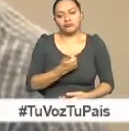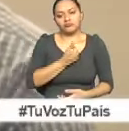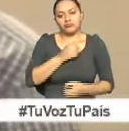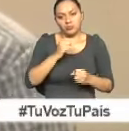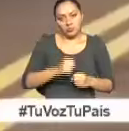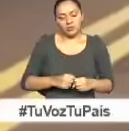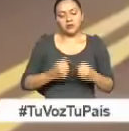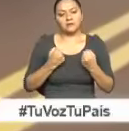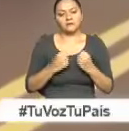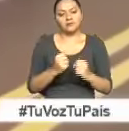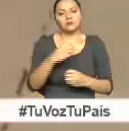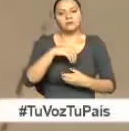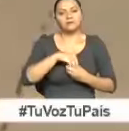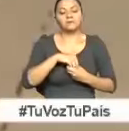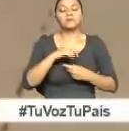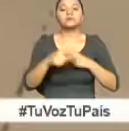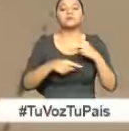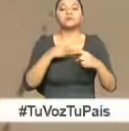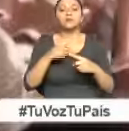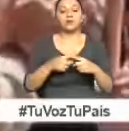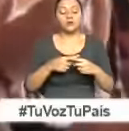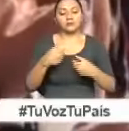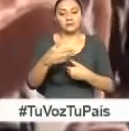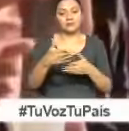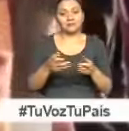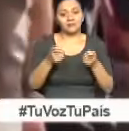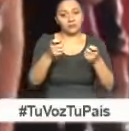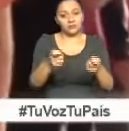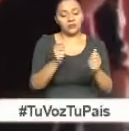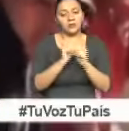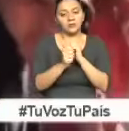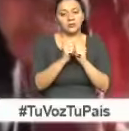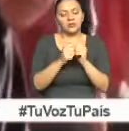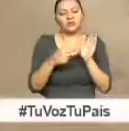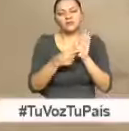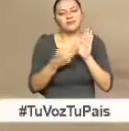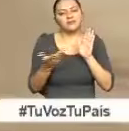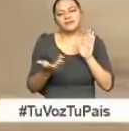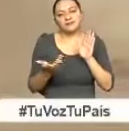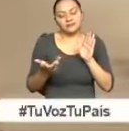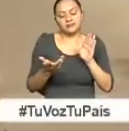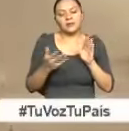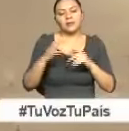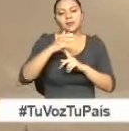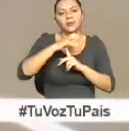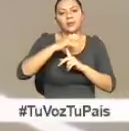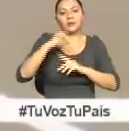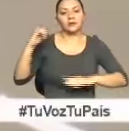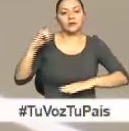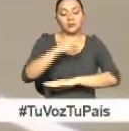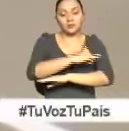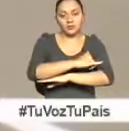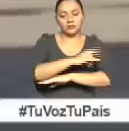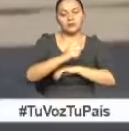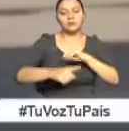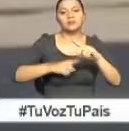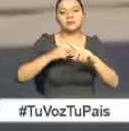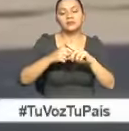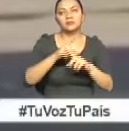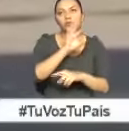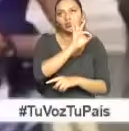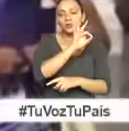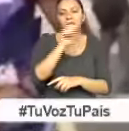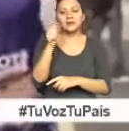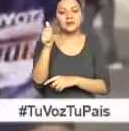intenté al menos. La entrega de los kits deportivos se realizará en el Parque Bicentenario los días viernes 9 y sábado 10 de